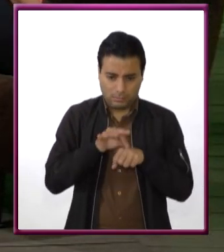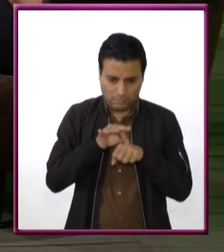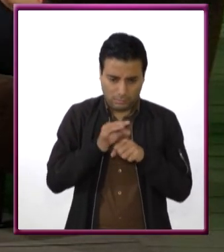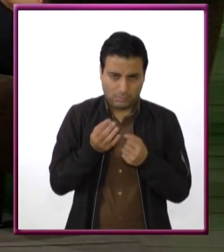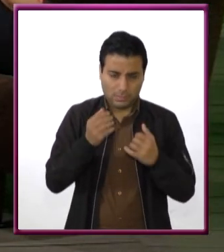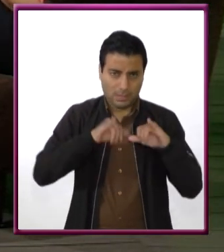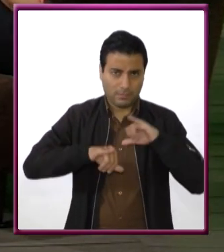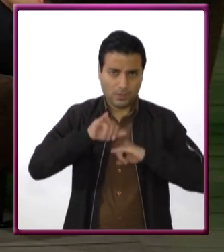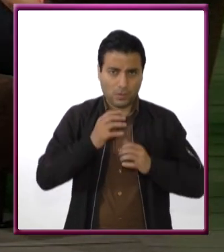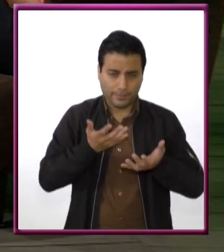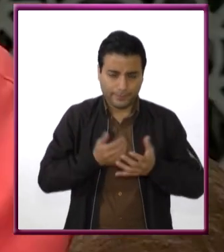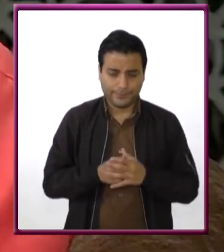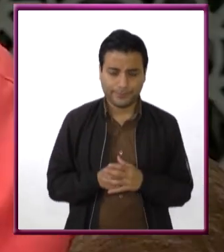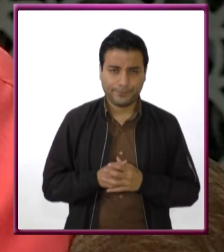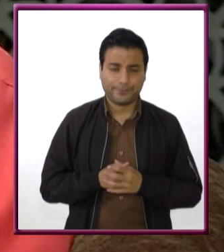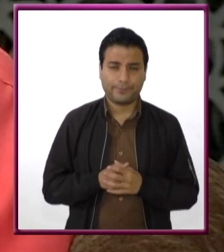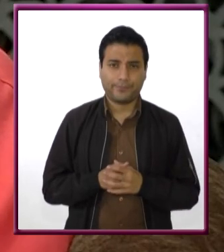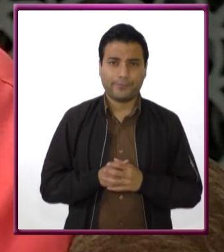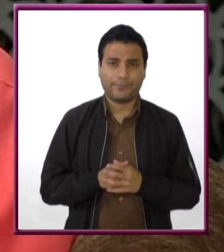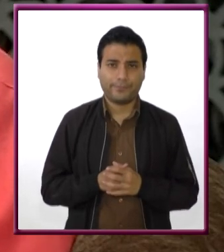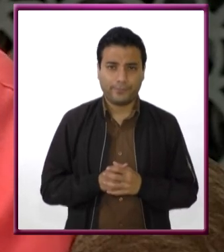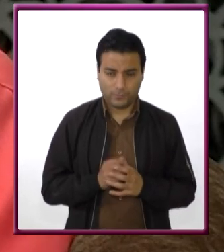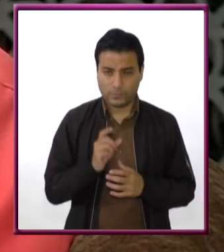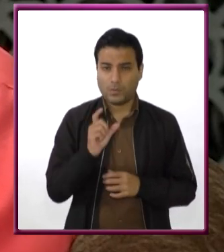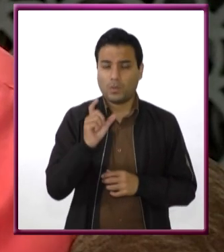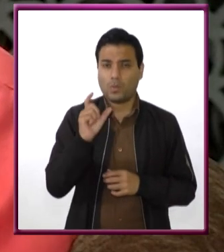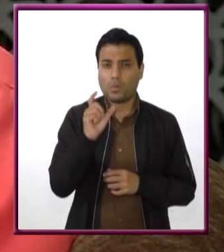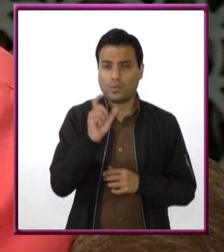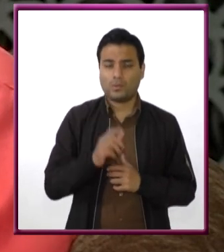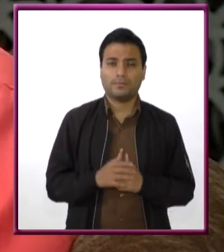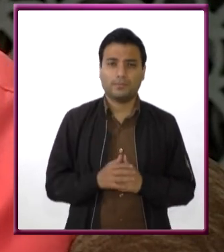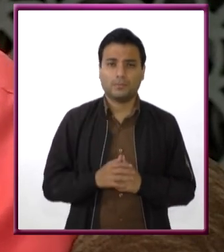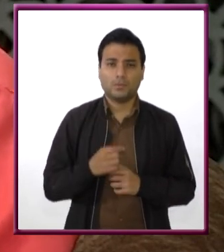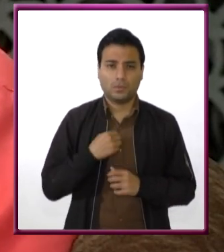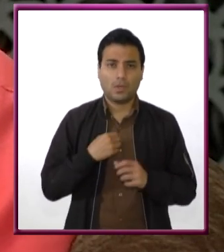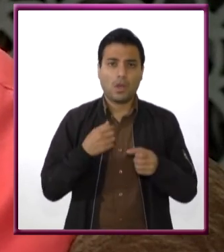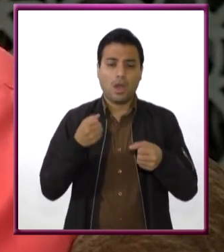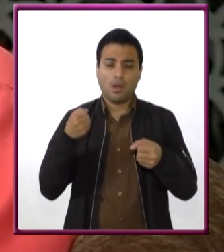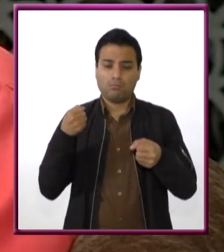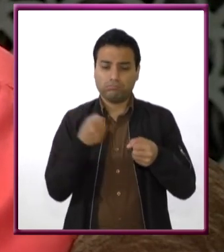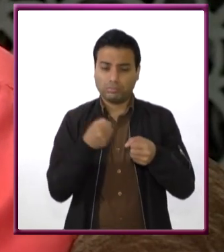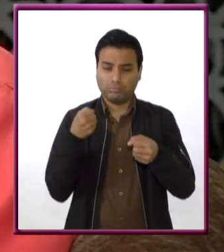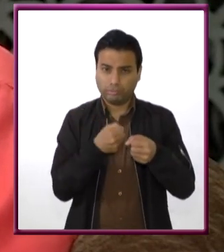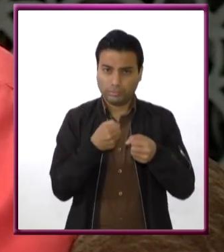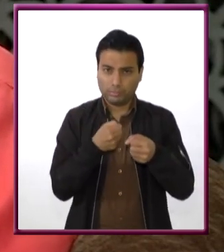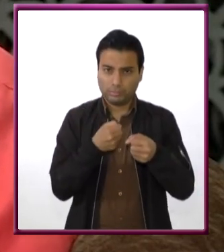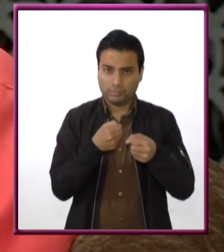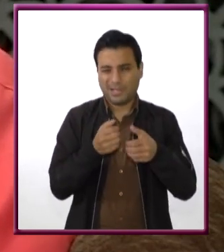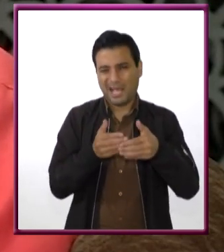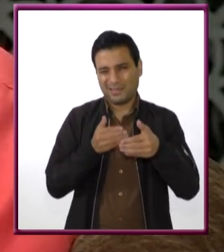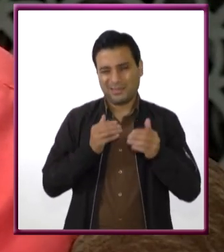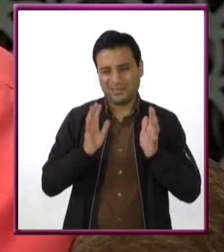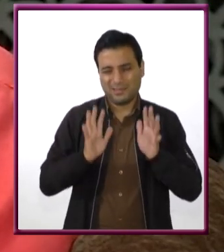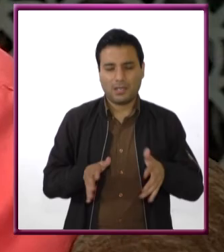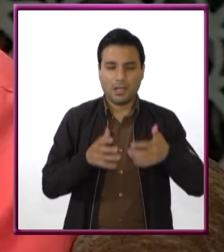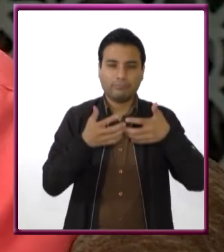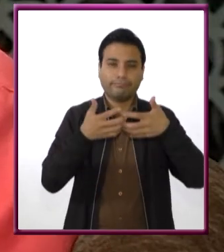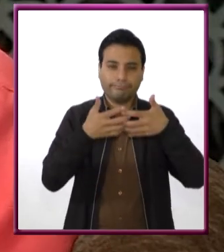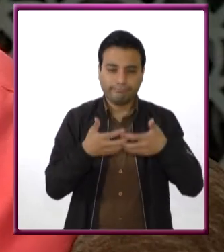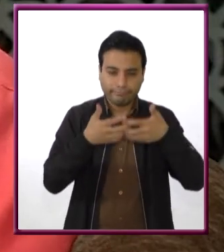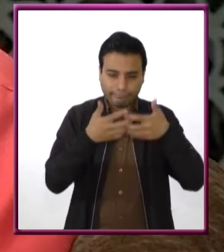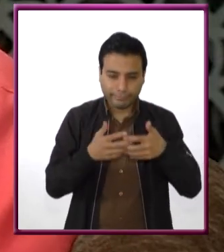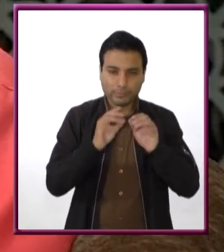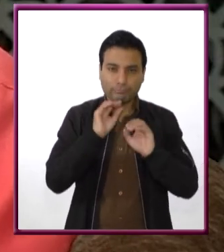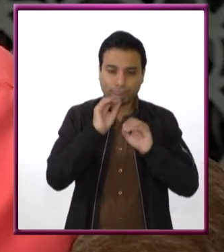vez que sale del envase, donde viene después de haber sido producido en algún